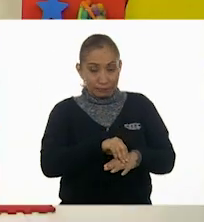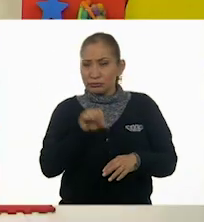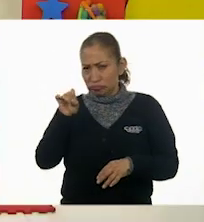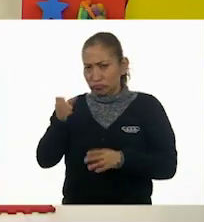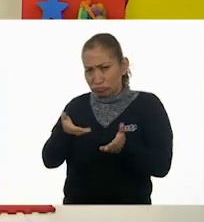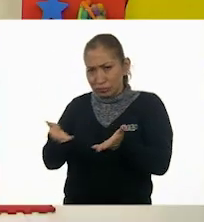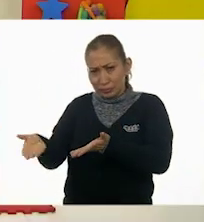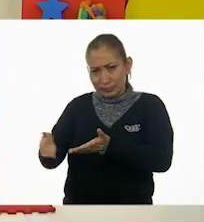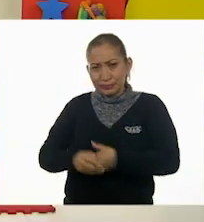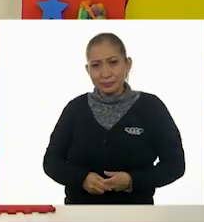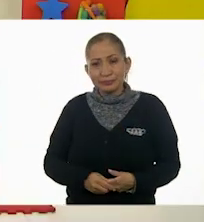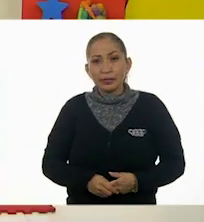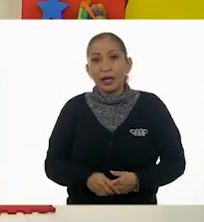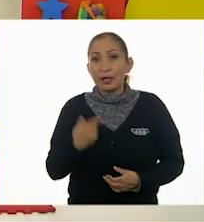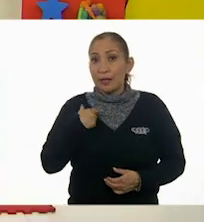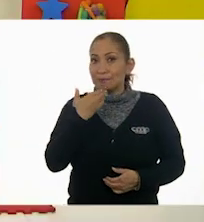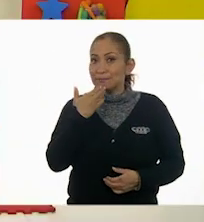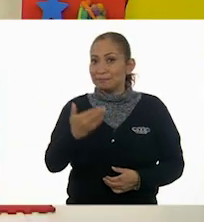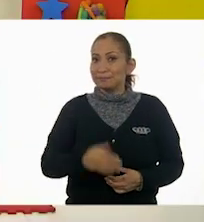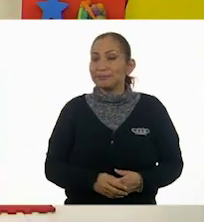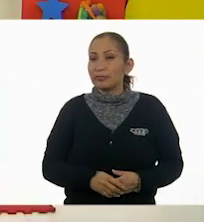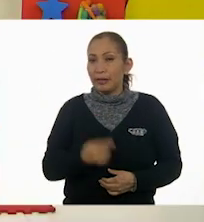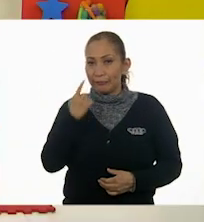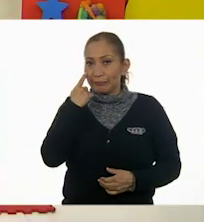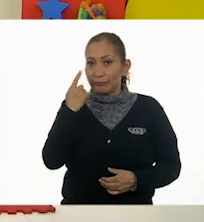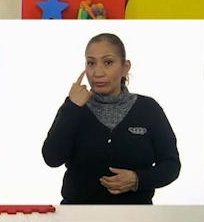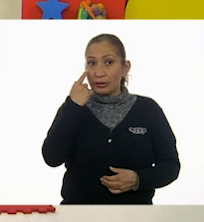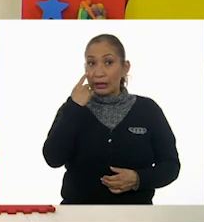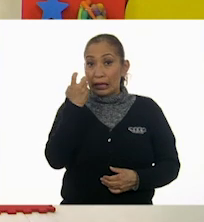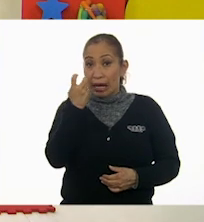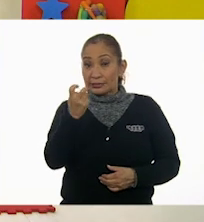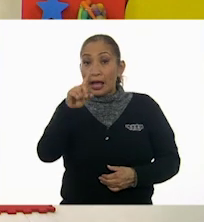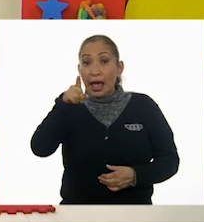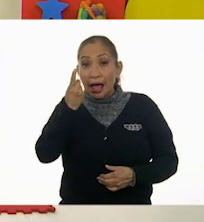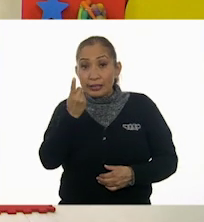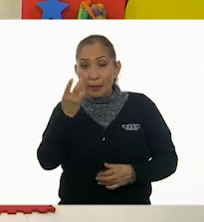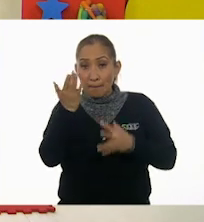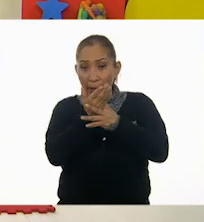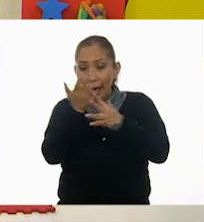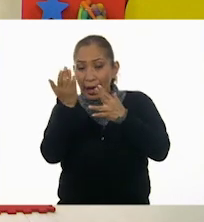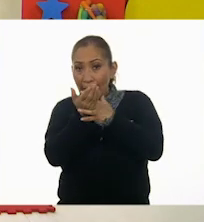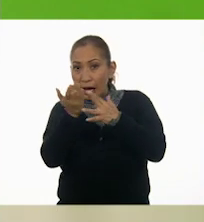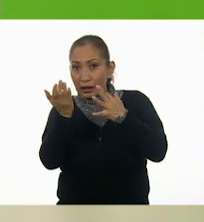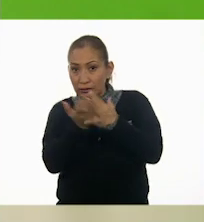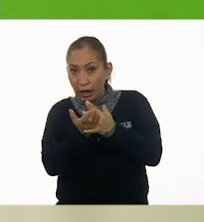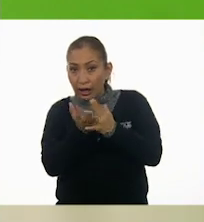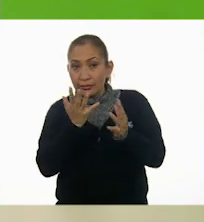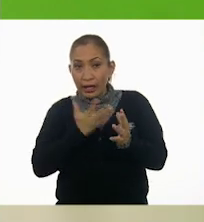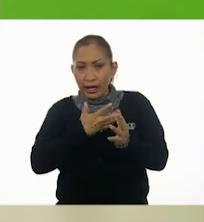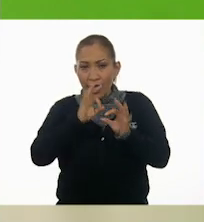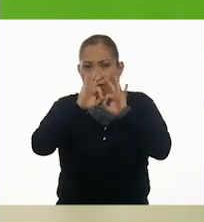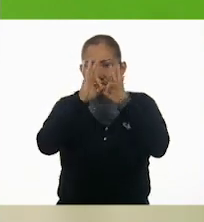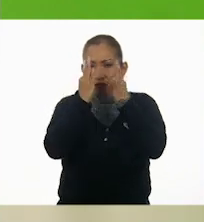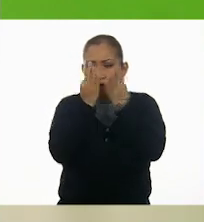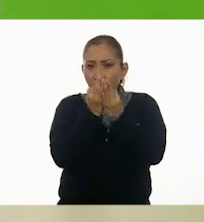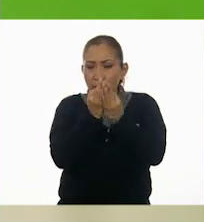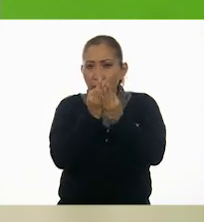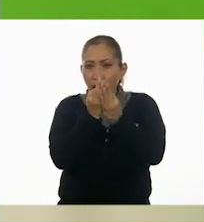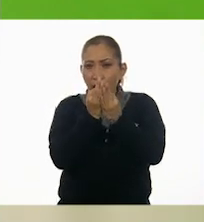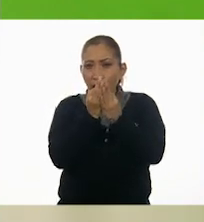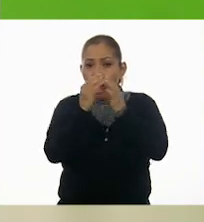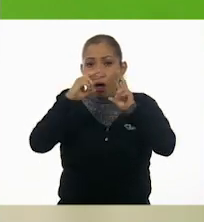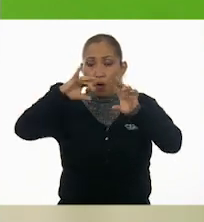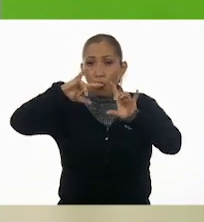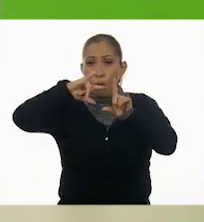Sí, claro que sí, estaría genial. Mira, estas son las piezas. Tienen una forma de